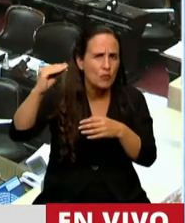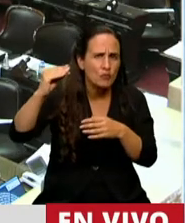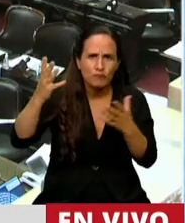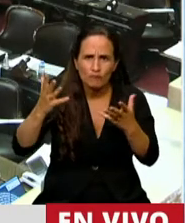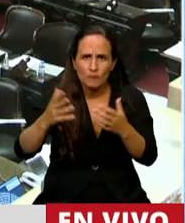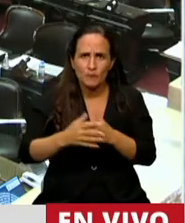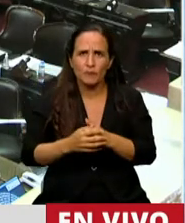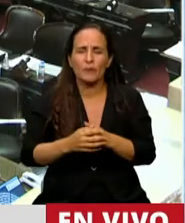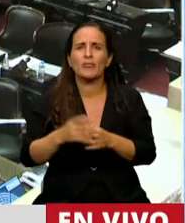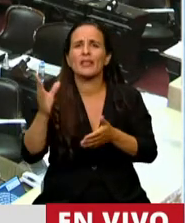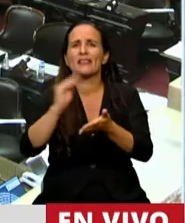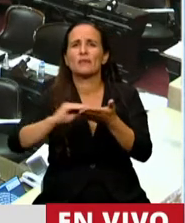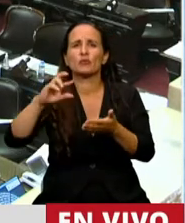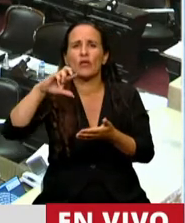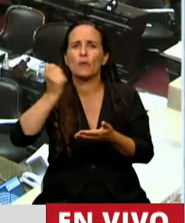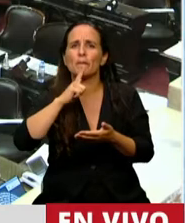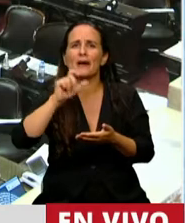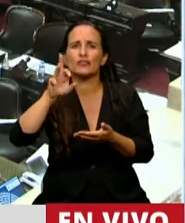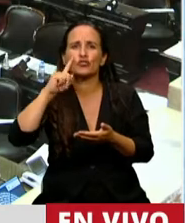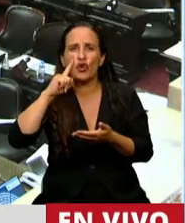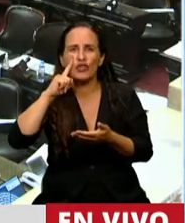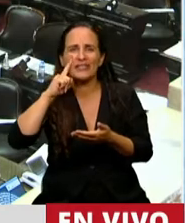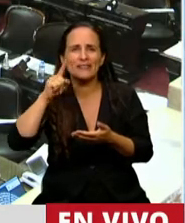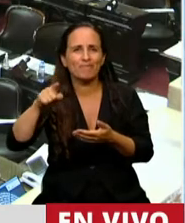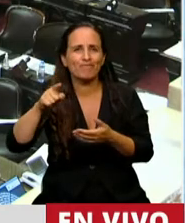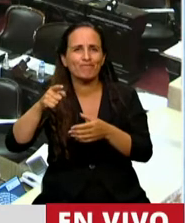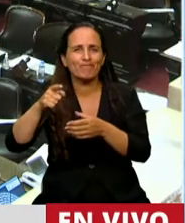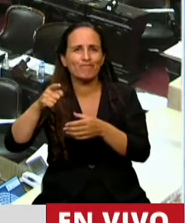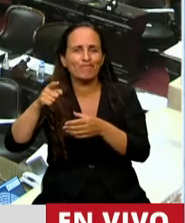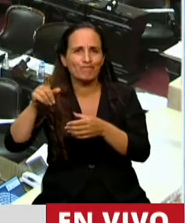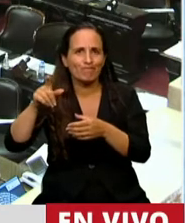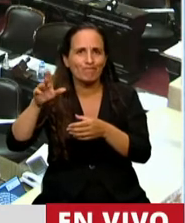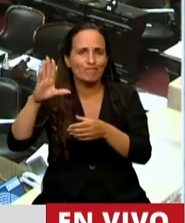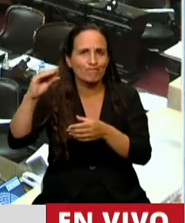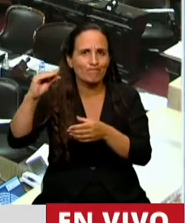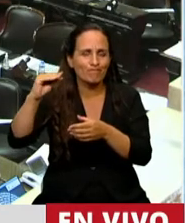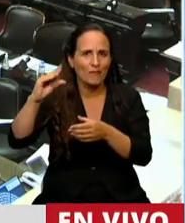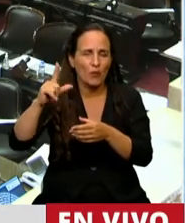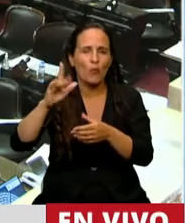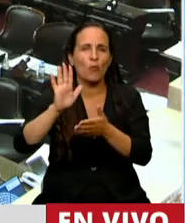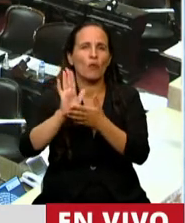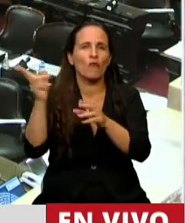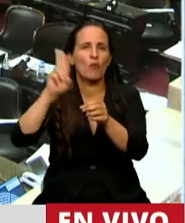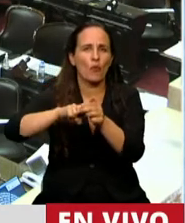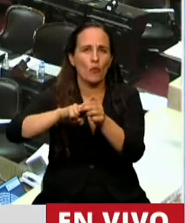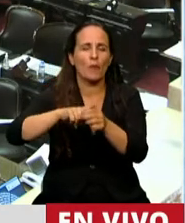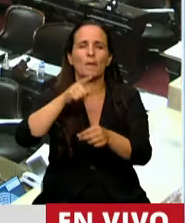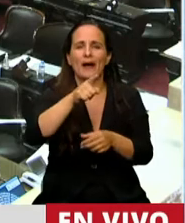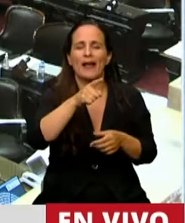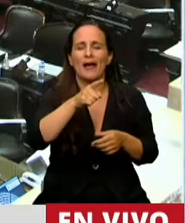¿no? Diputado Pastori, entiendo que tiene abierto el micrófono. Si lo puede cerrar, así lo escuchamos al diputado